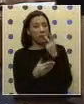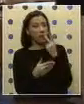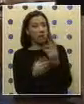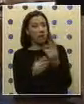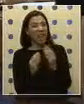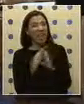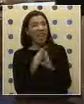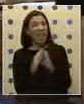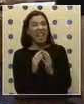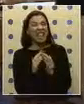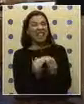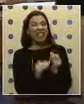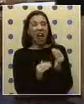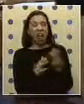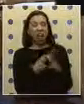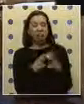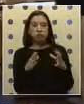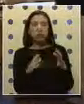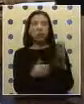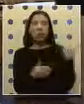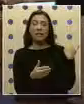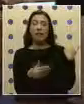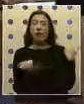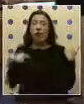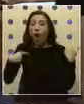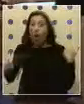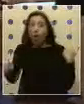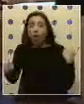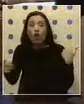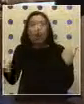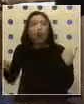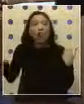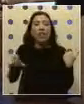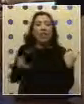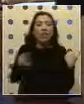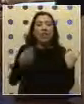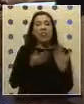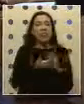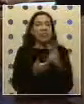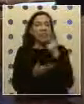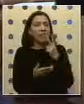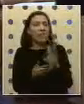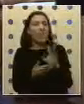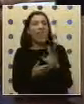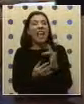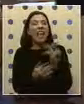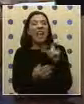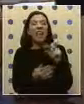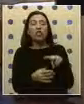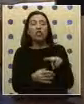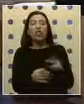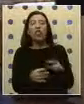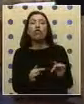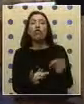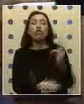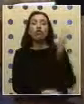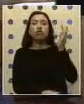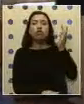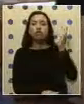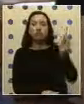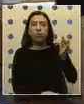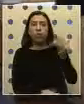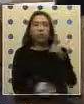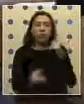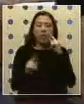inflación pasada, otro año nos dicen que hay que mirar la inflación futura. Y ahí vamos acomodando